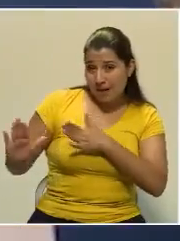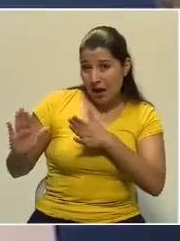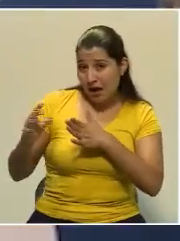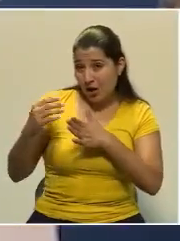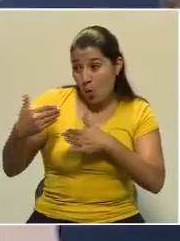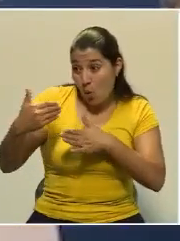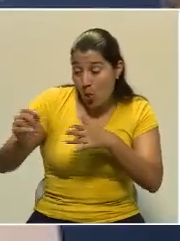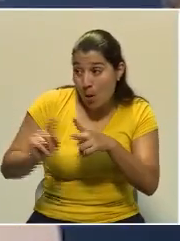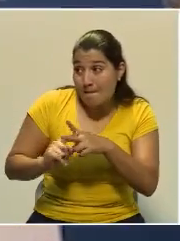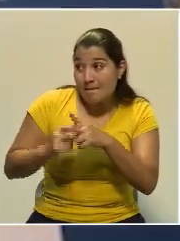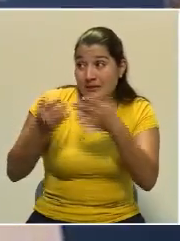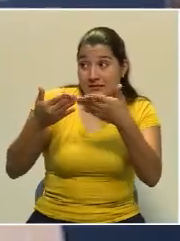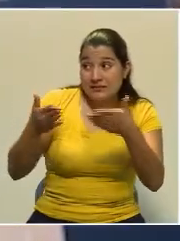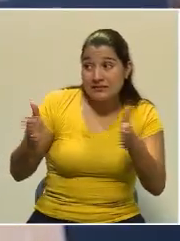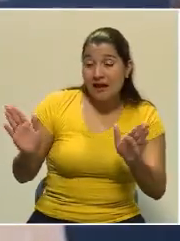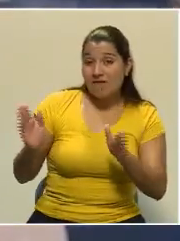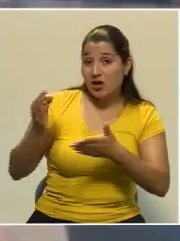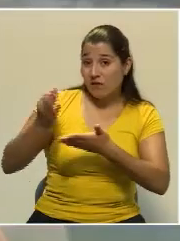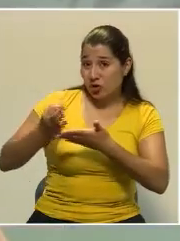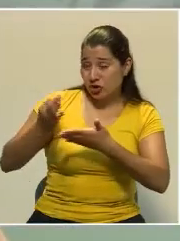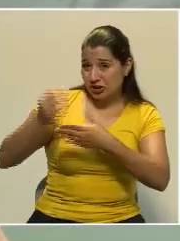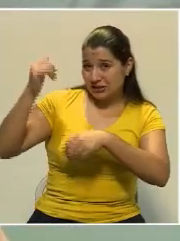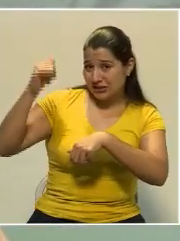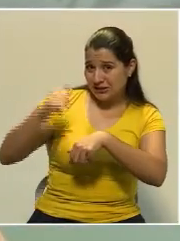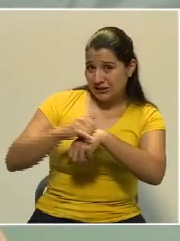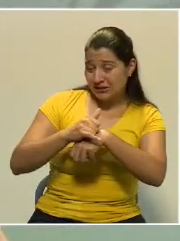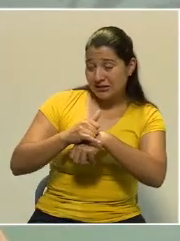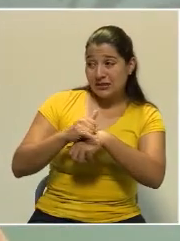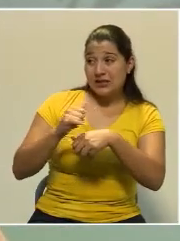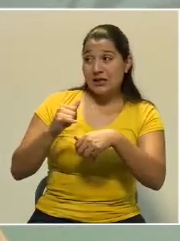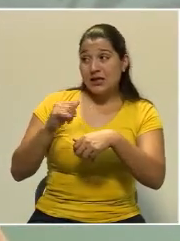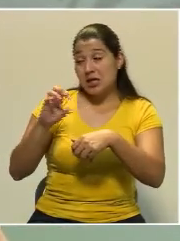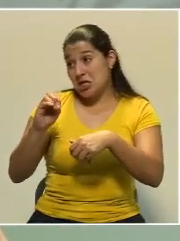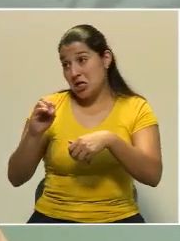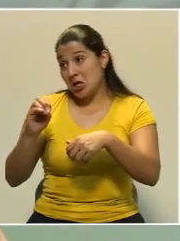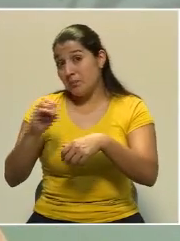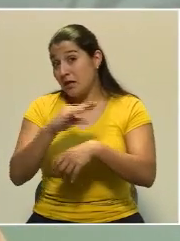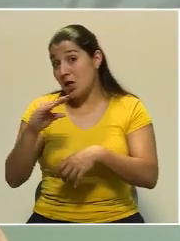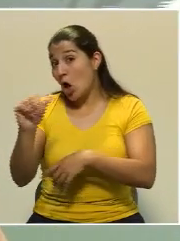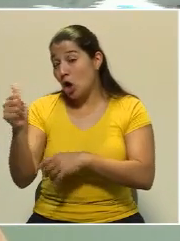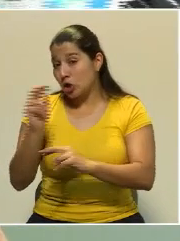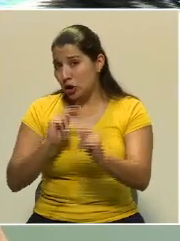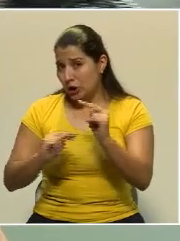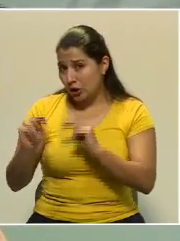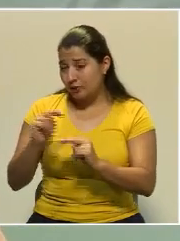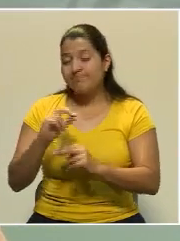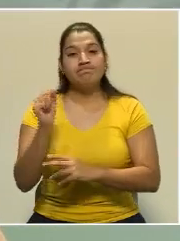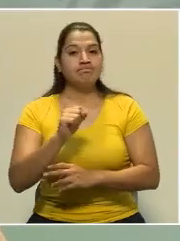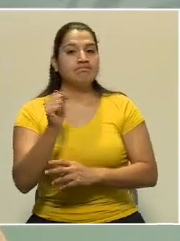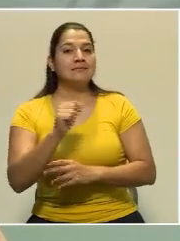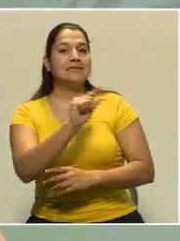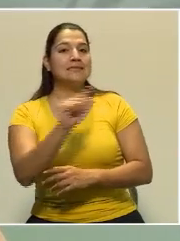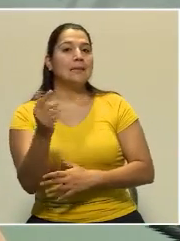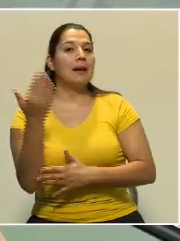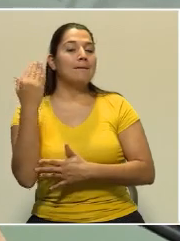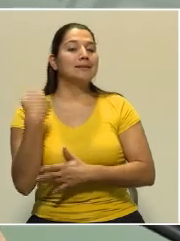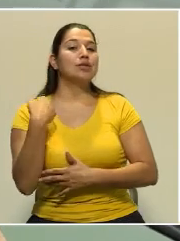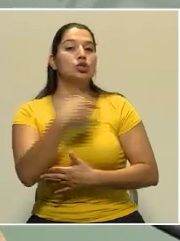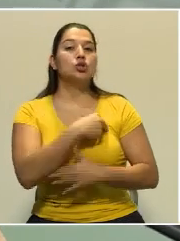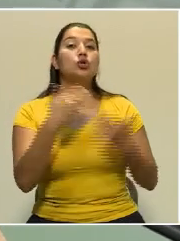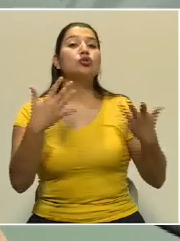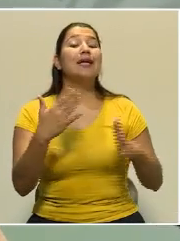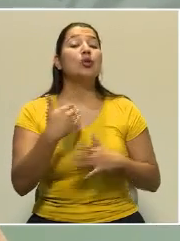de la apertura de estas zonas o estas actividades y también de la apertura del aeropuerto Juan Santamaría? Así es, la semana pasada tuvimos